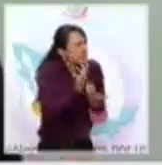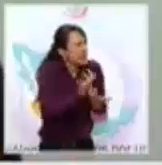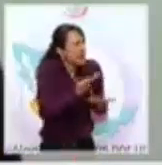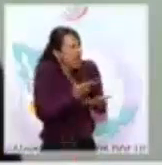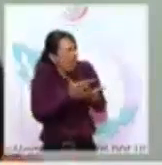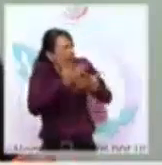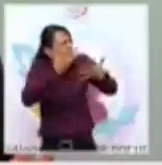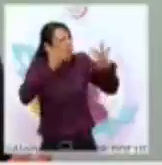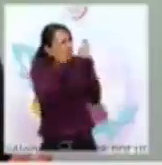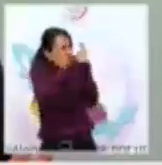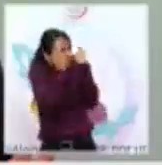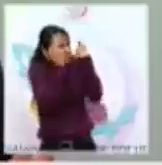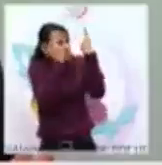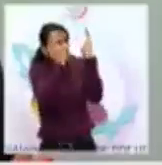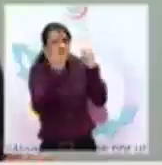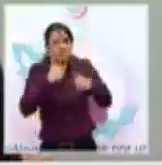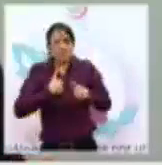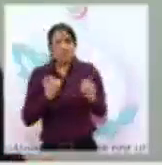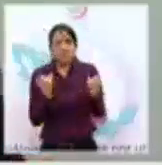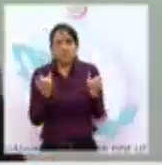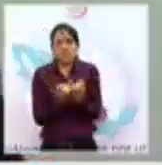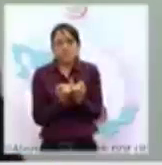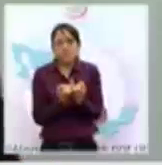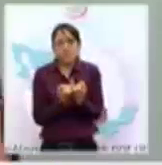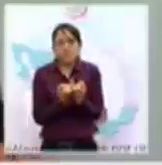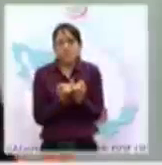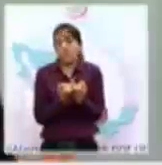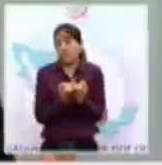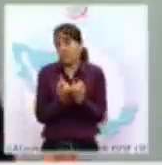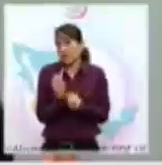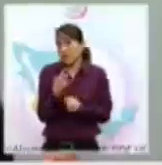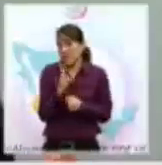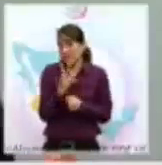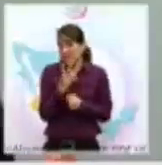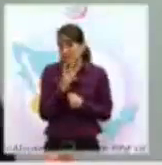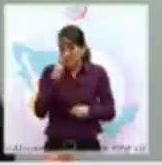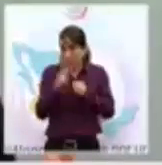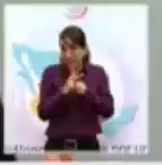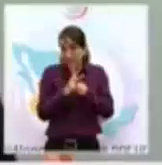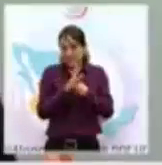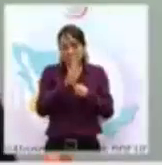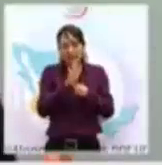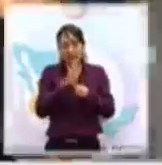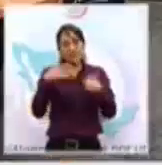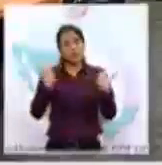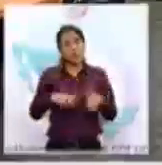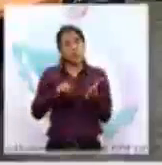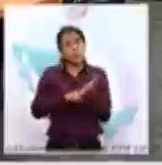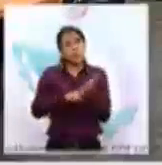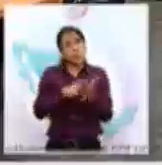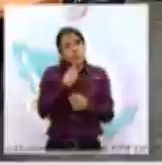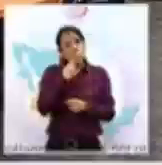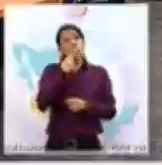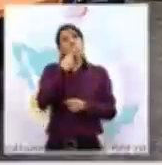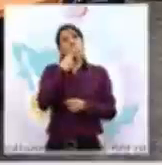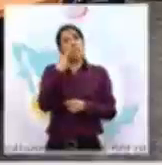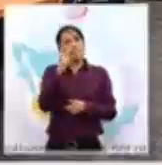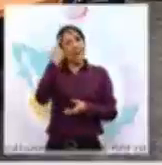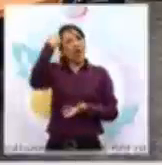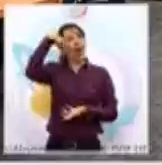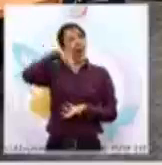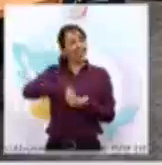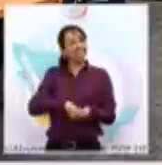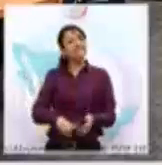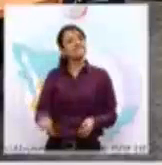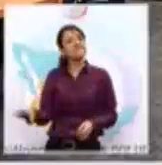y que al mismo tiempo se quiere a sí mismo y le gusta, ¿no? Nos gusta